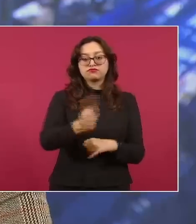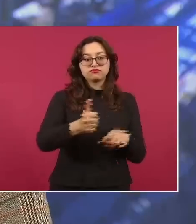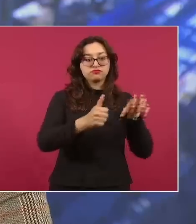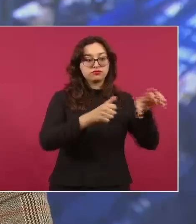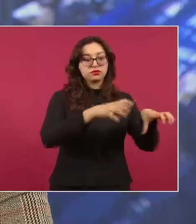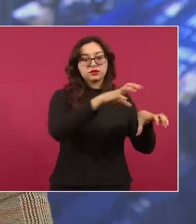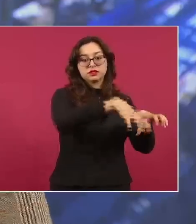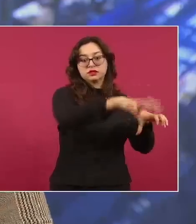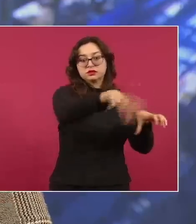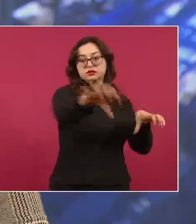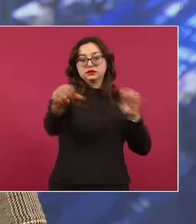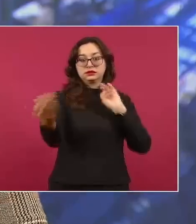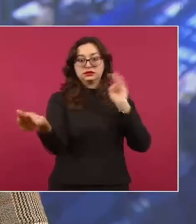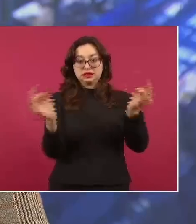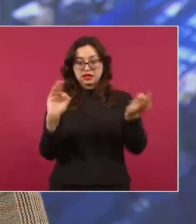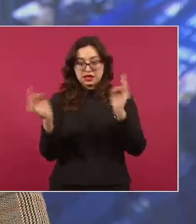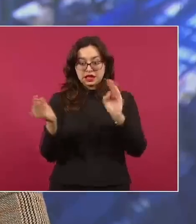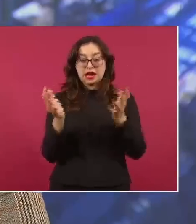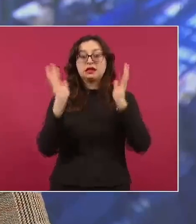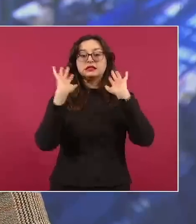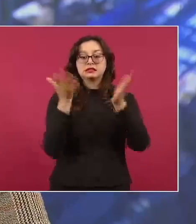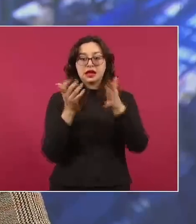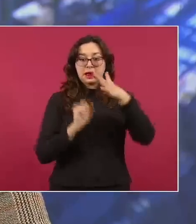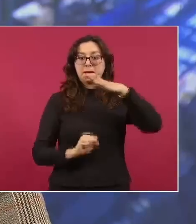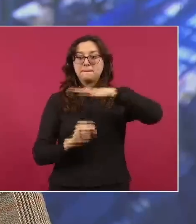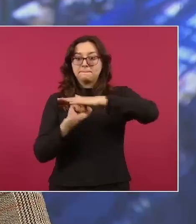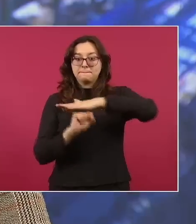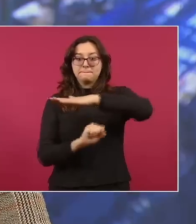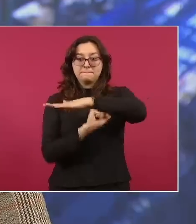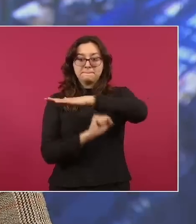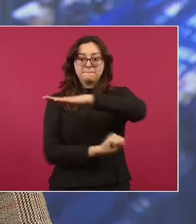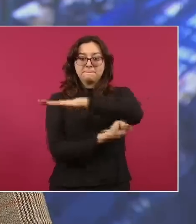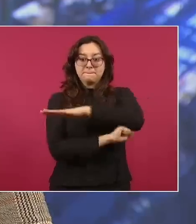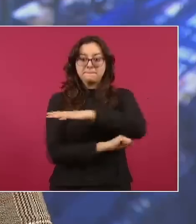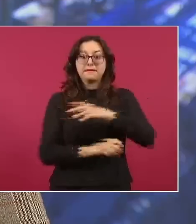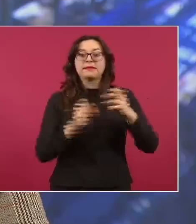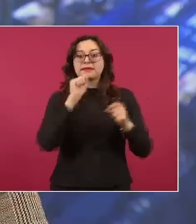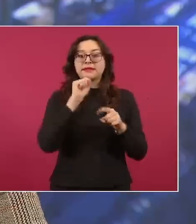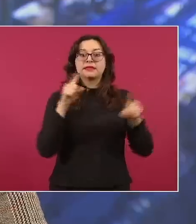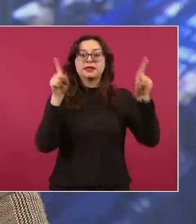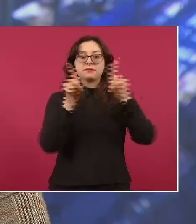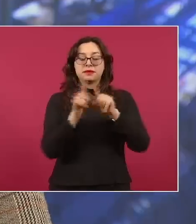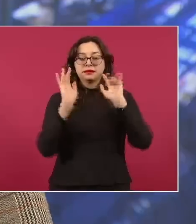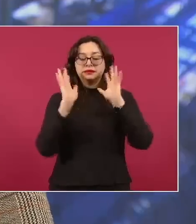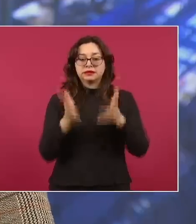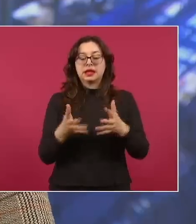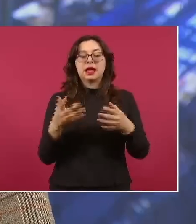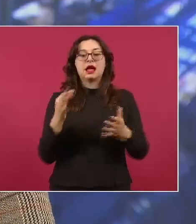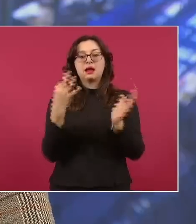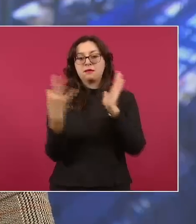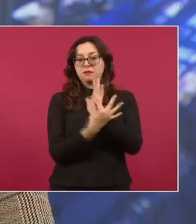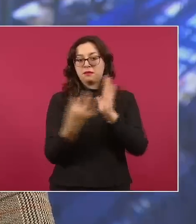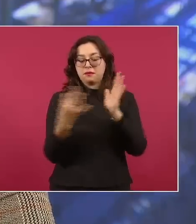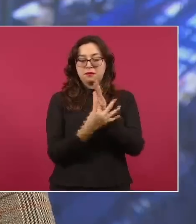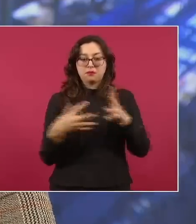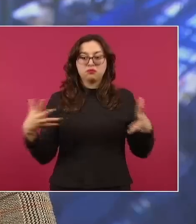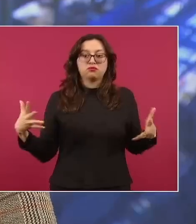ya tienen la cimentación, ya están fabricados los racks de integración, ya se tiene la ingeniería de detalle